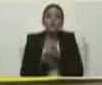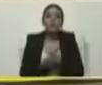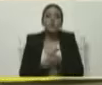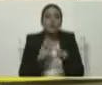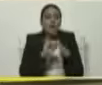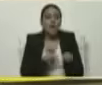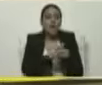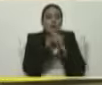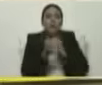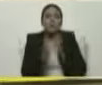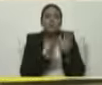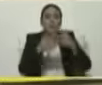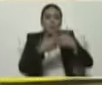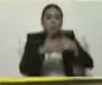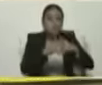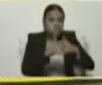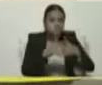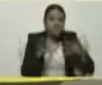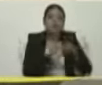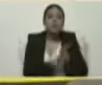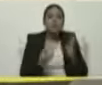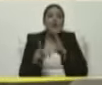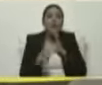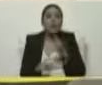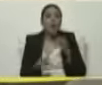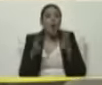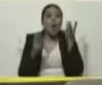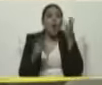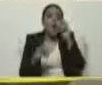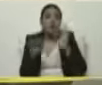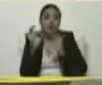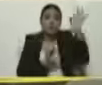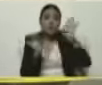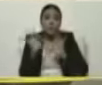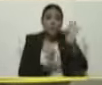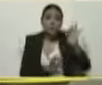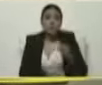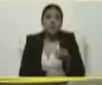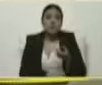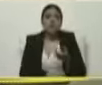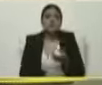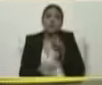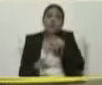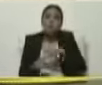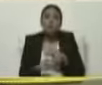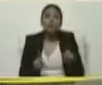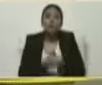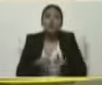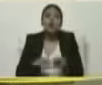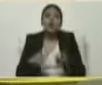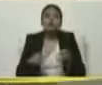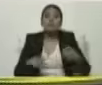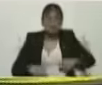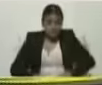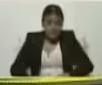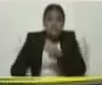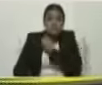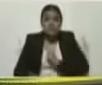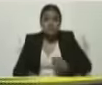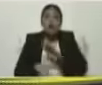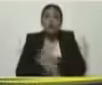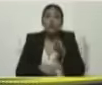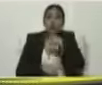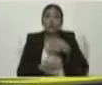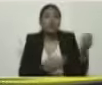de motores y bombas, 80%. Pariendo, Méndez, Jesús Méndez, pariendo. Porque para traer